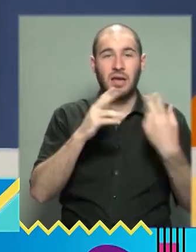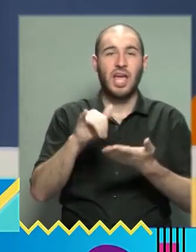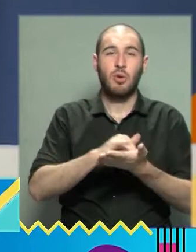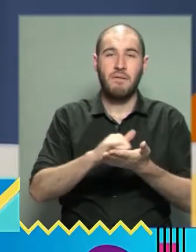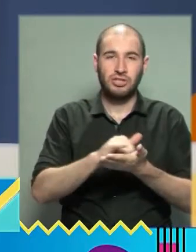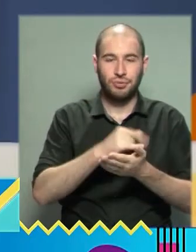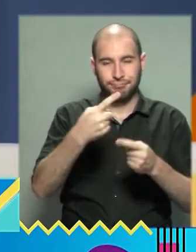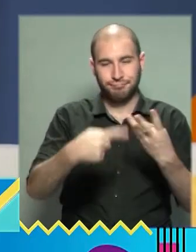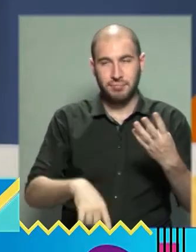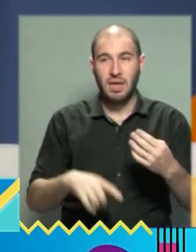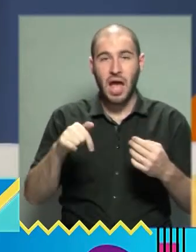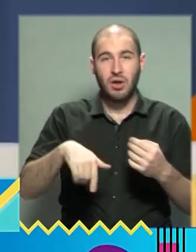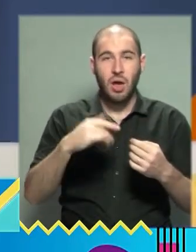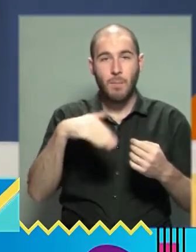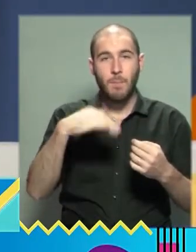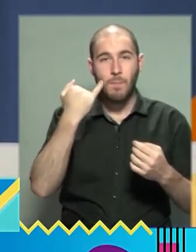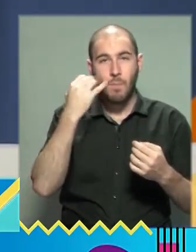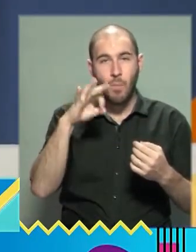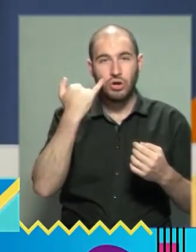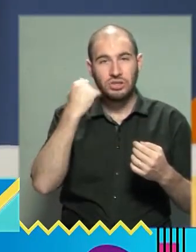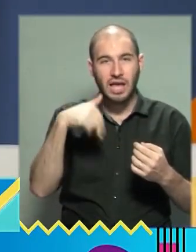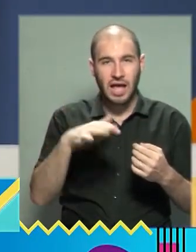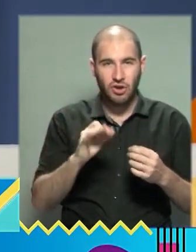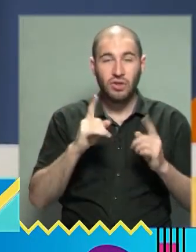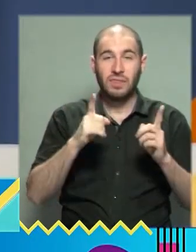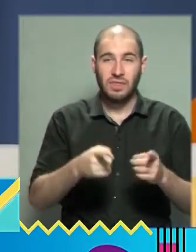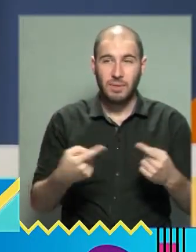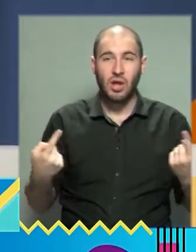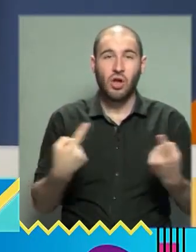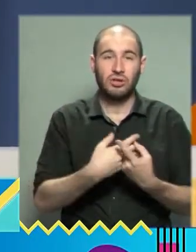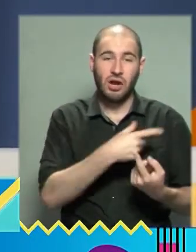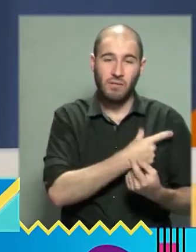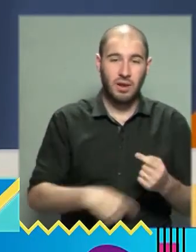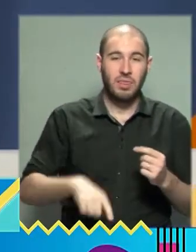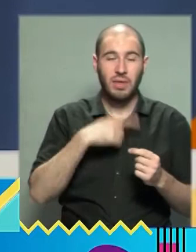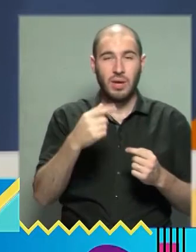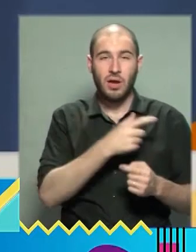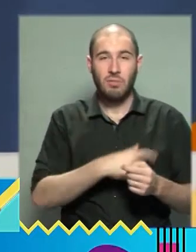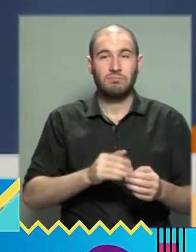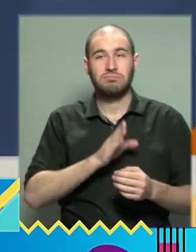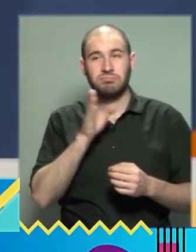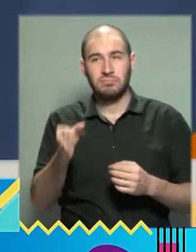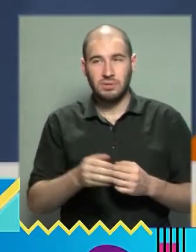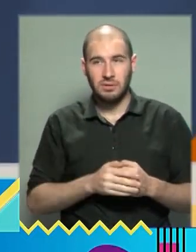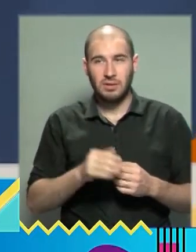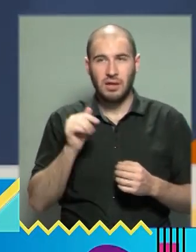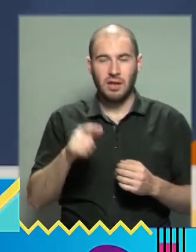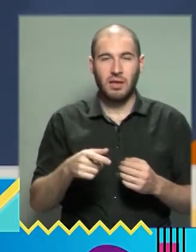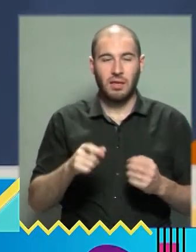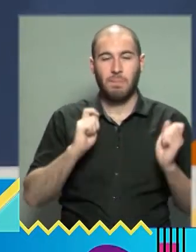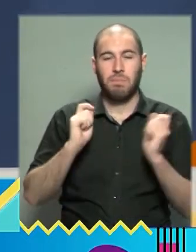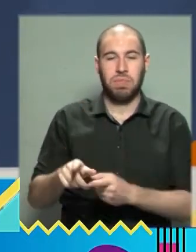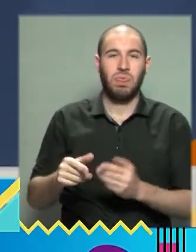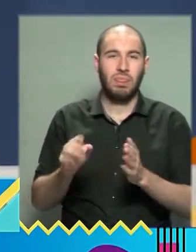York y qué sé yo. Ahora Moyano también se pone en contra del gobierno y sale del gobierno a tirarle el carpetazo.